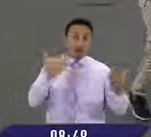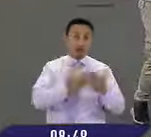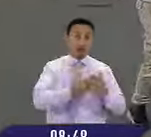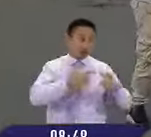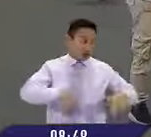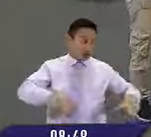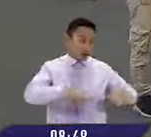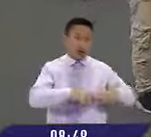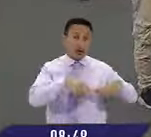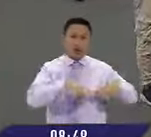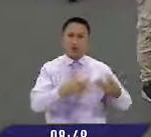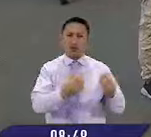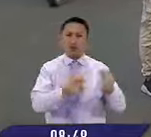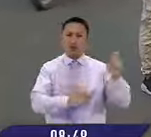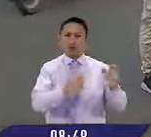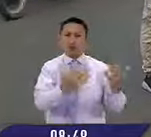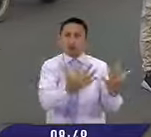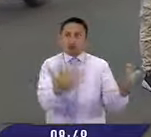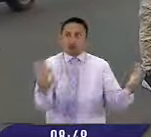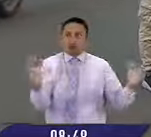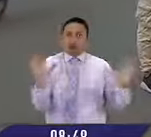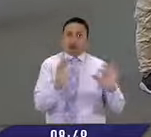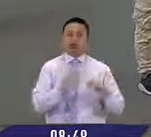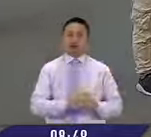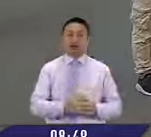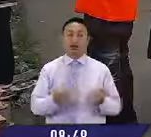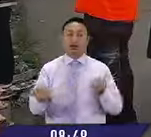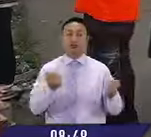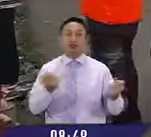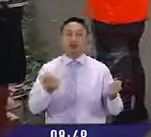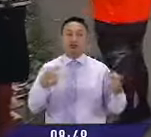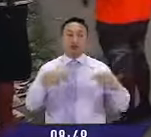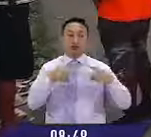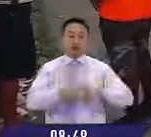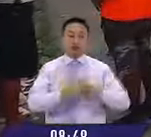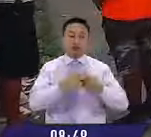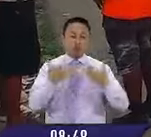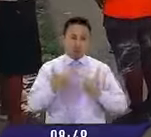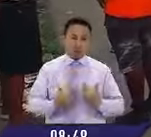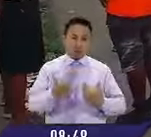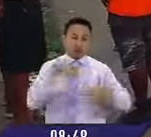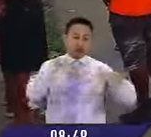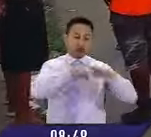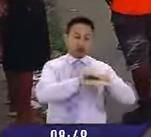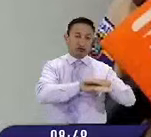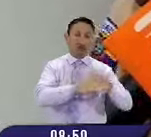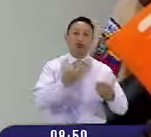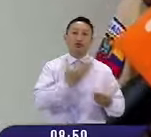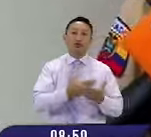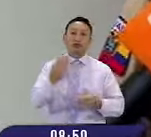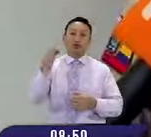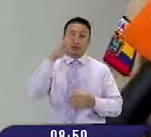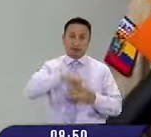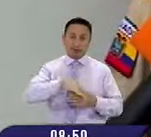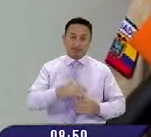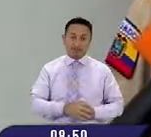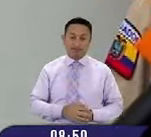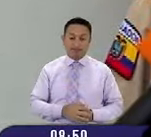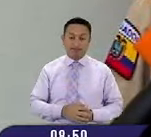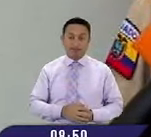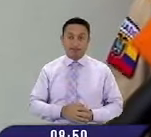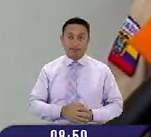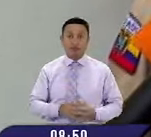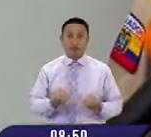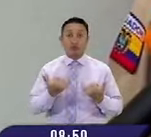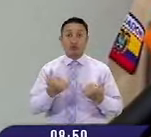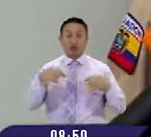este punto con un fuerte contingente para acordonar la zona y realizar el levantamiento de indicios. El día de hoy se ha asustado una muerte